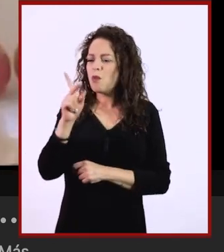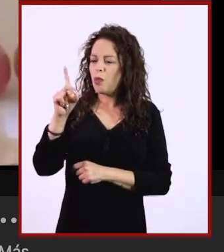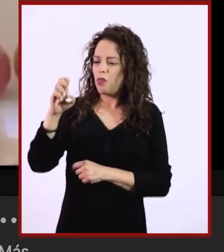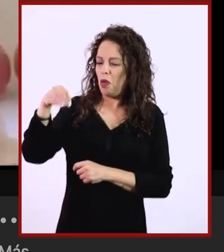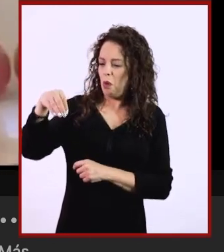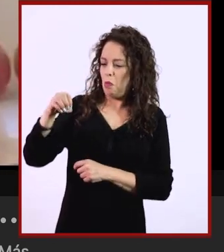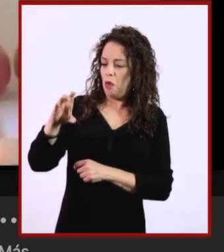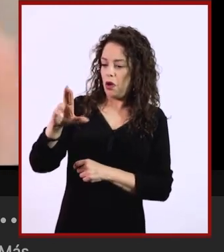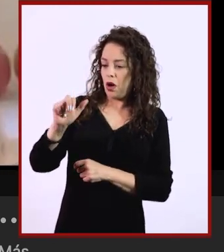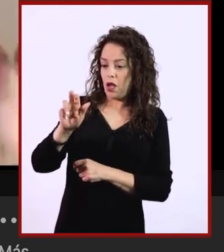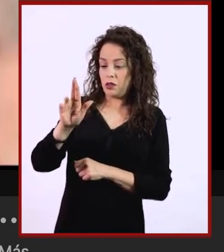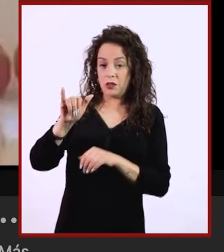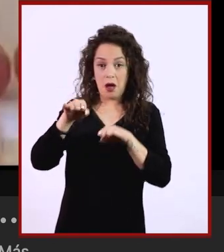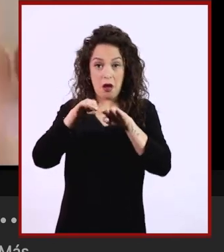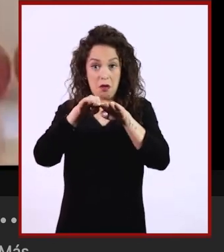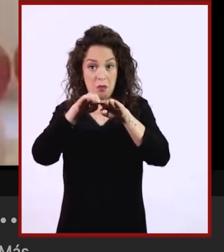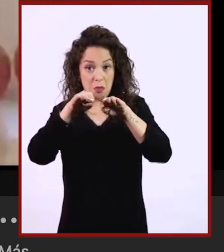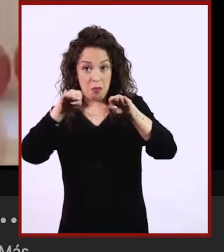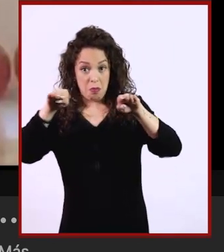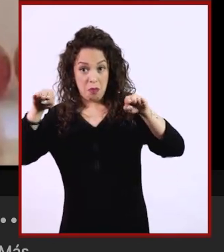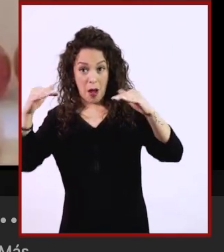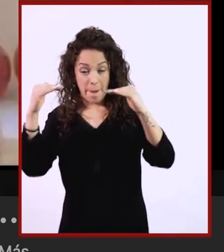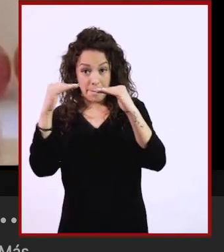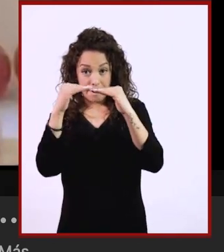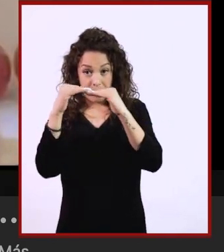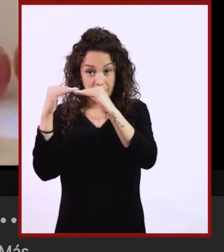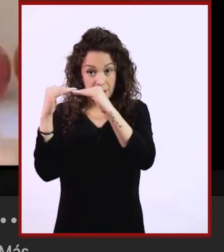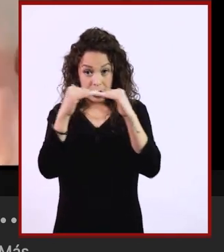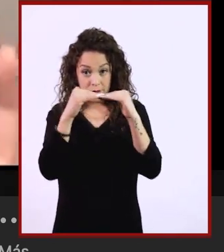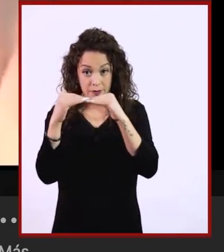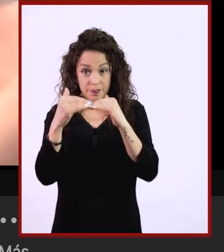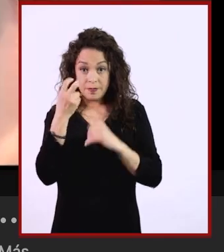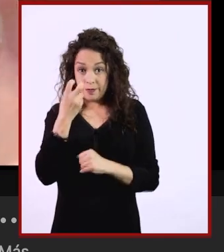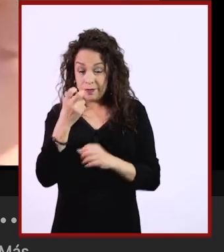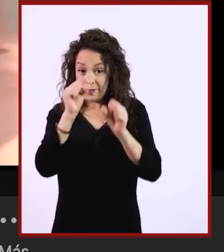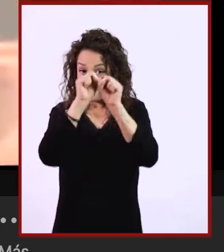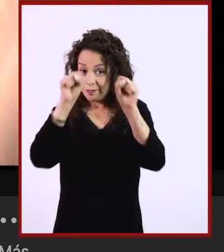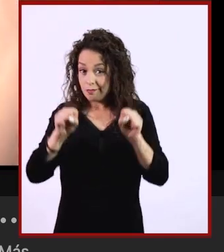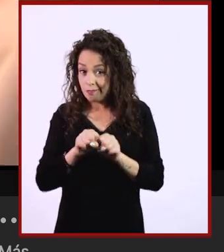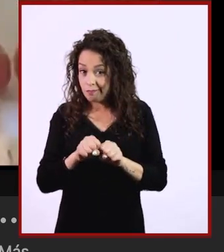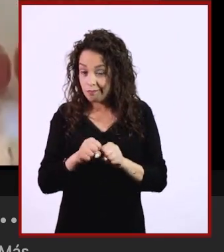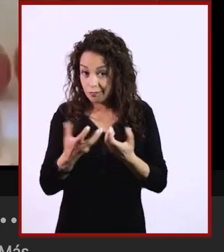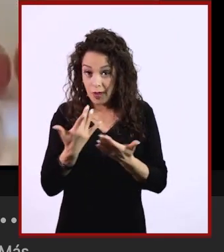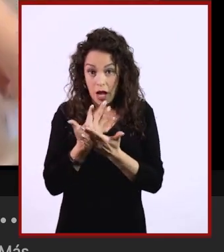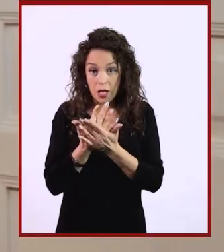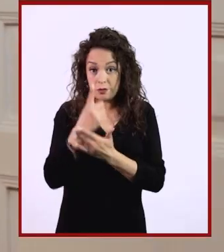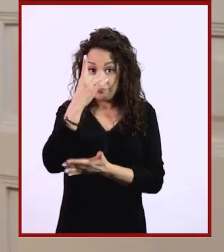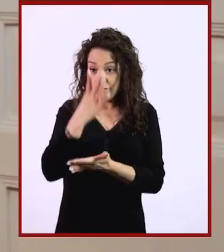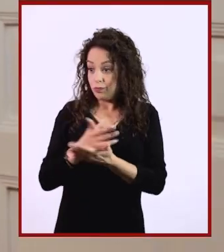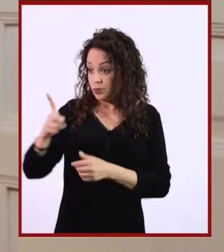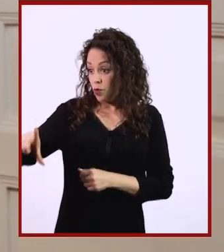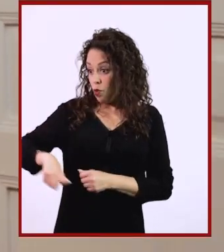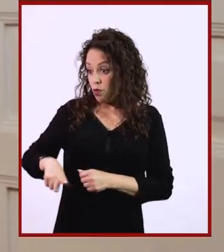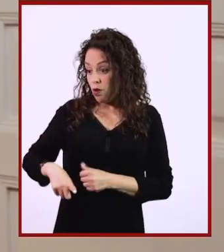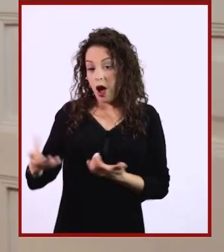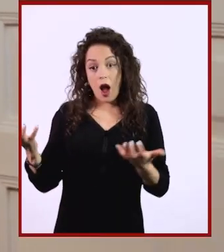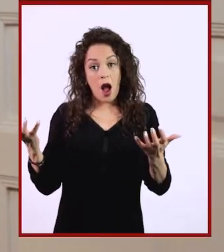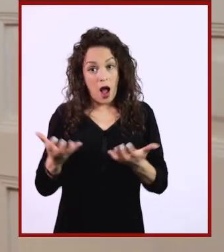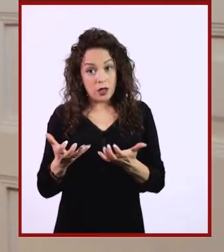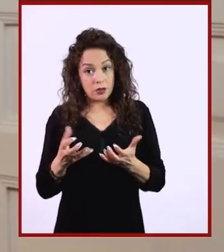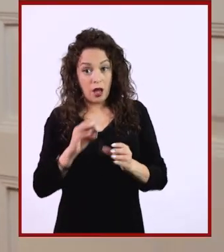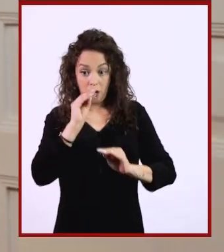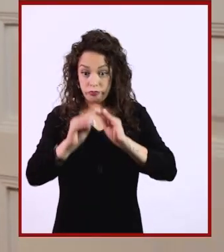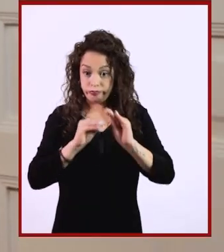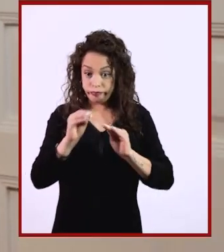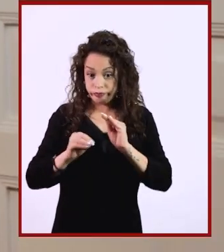Pero pues para hacer realmente un sistema democrático, pues no nada más tenemos que esperar que los gobiernos hagan o deshagan, sino también hay